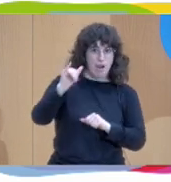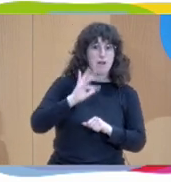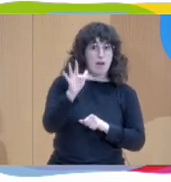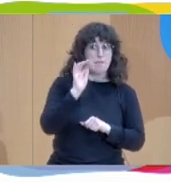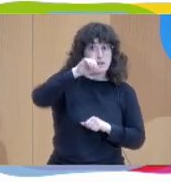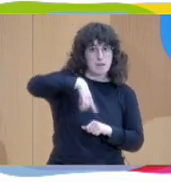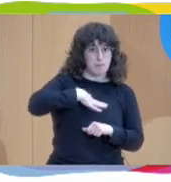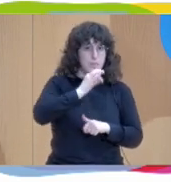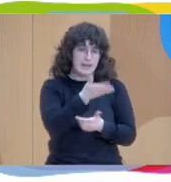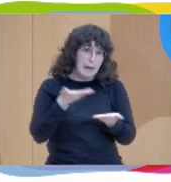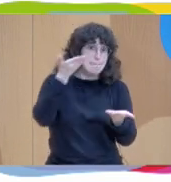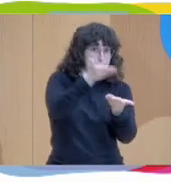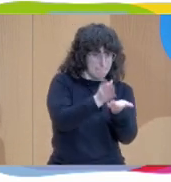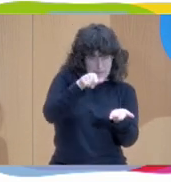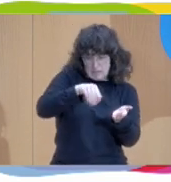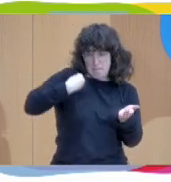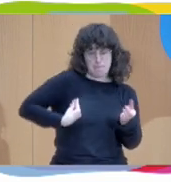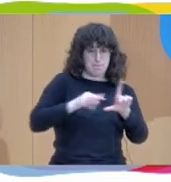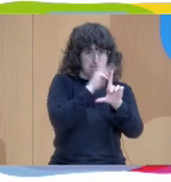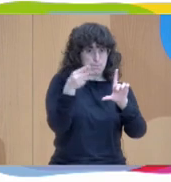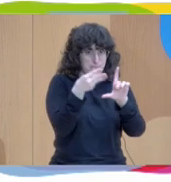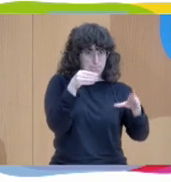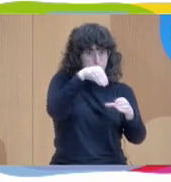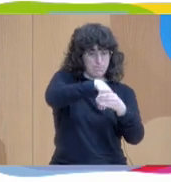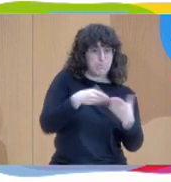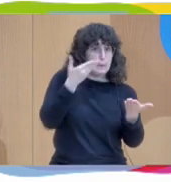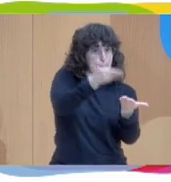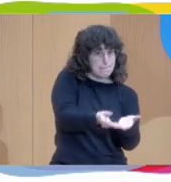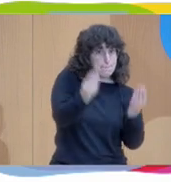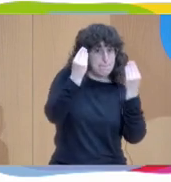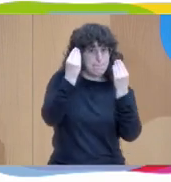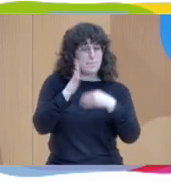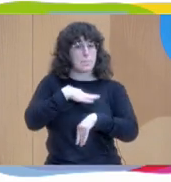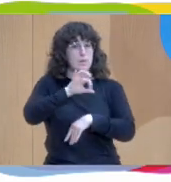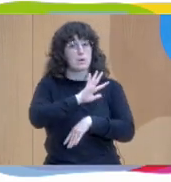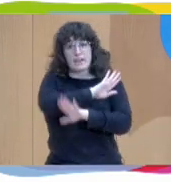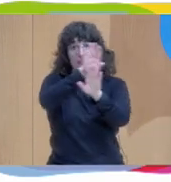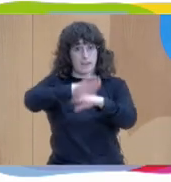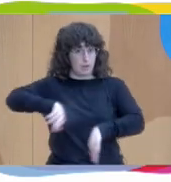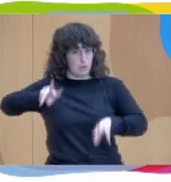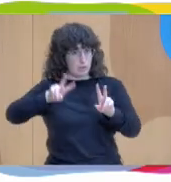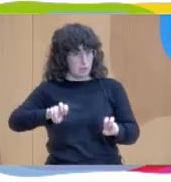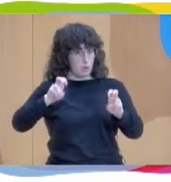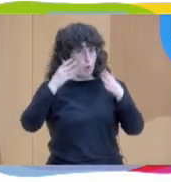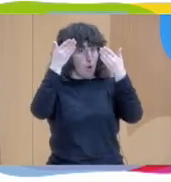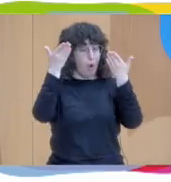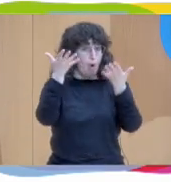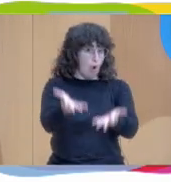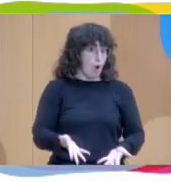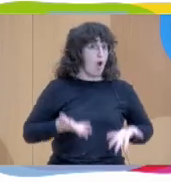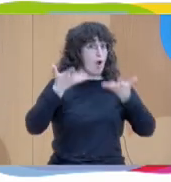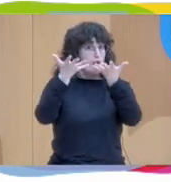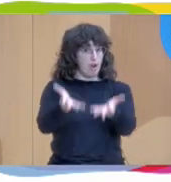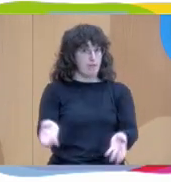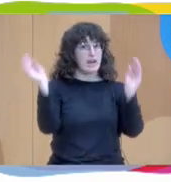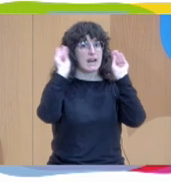través de la de la web Y por último lugar La Apuesta en marcha de un programa de una oferta formativa estable y permanente